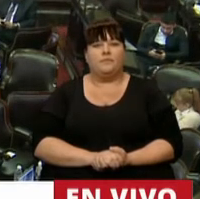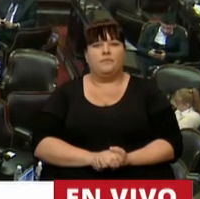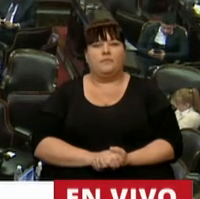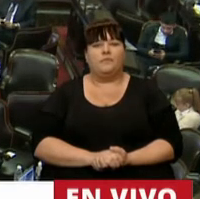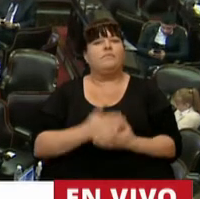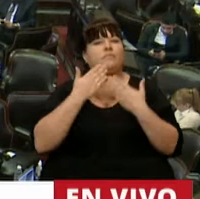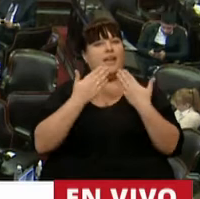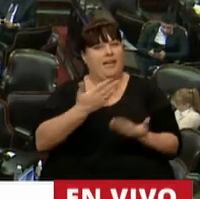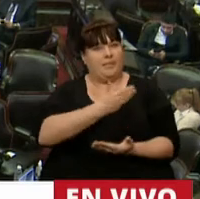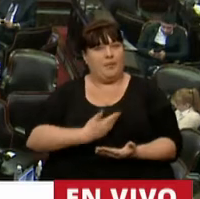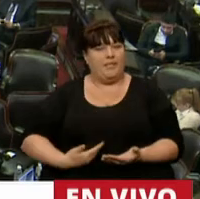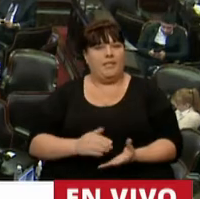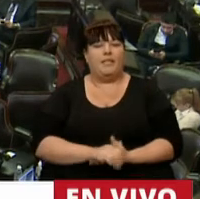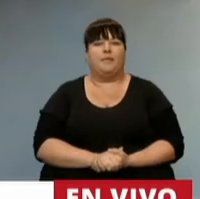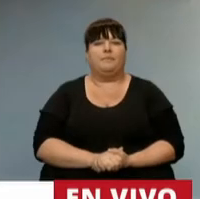Gracias, Presidente.